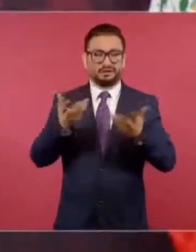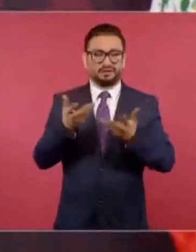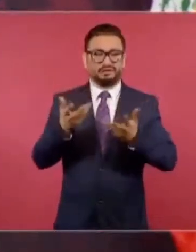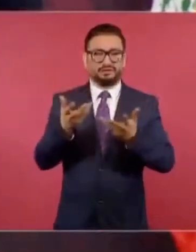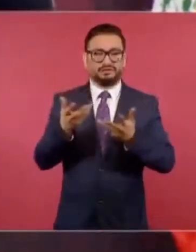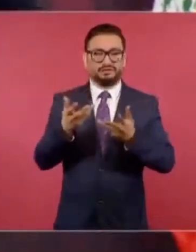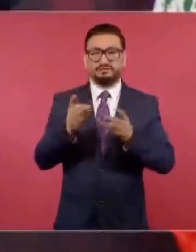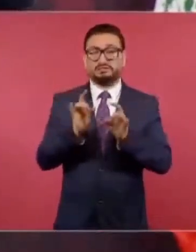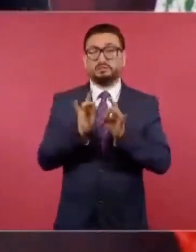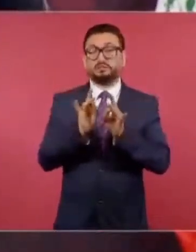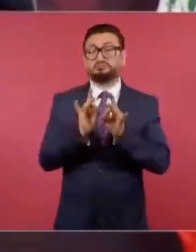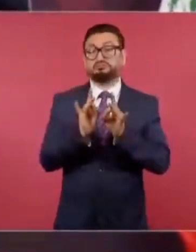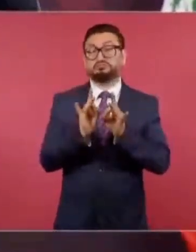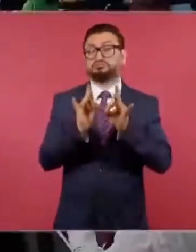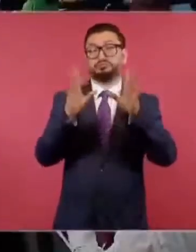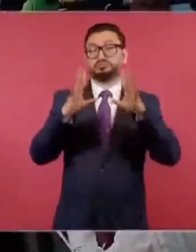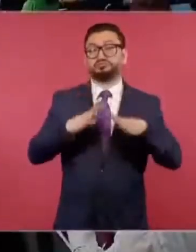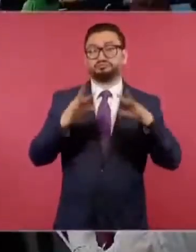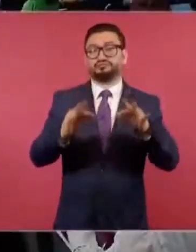así